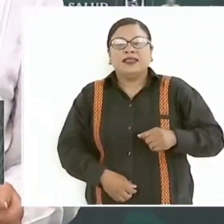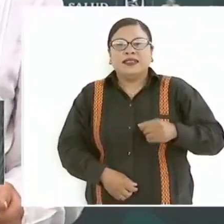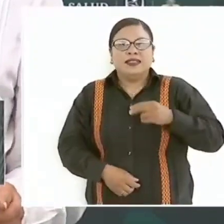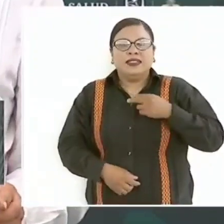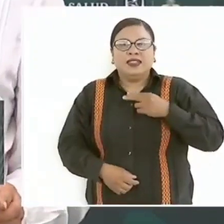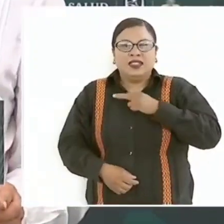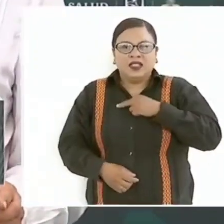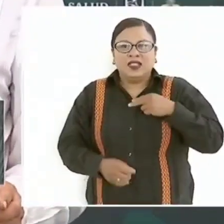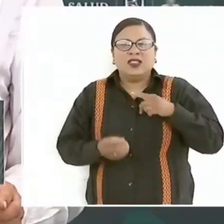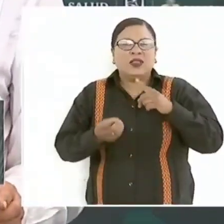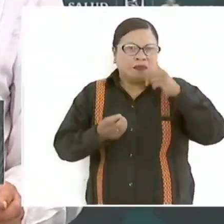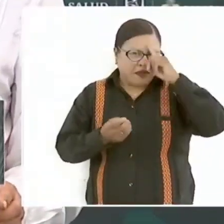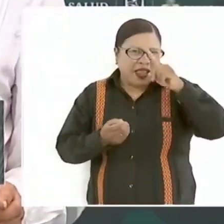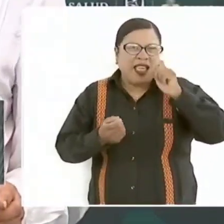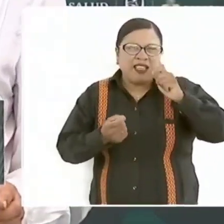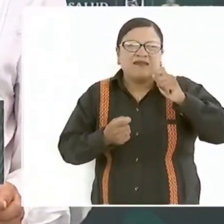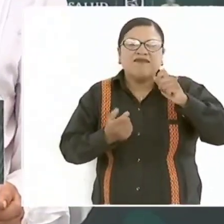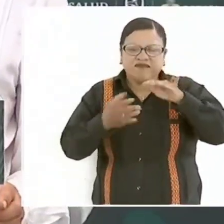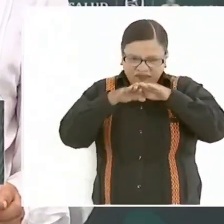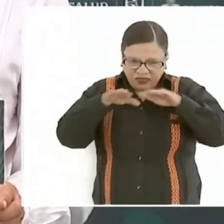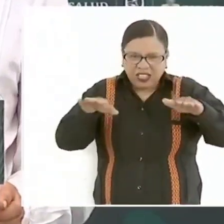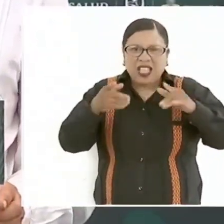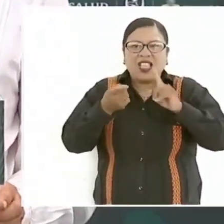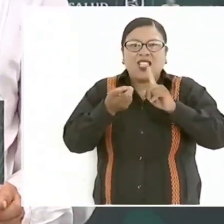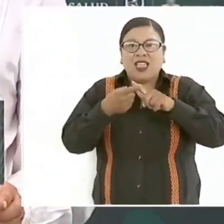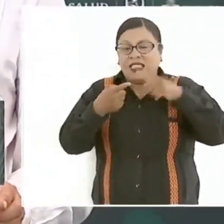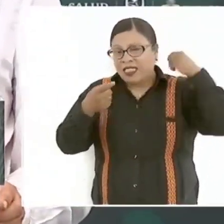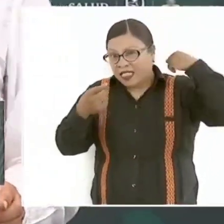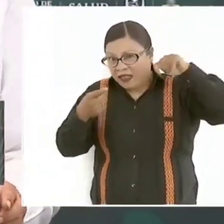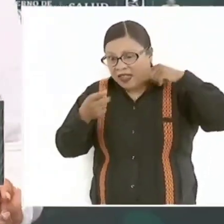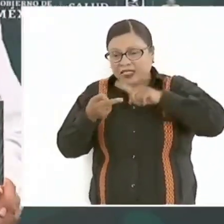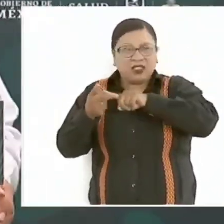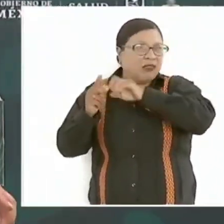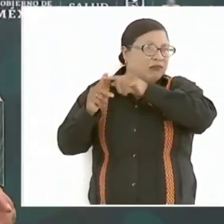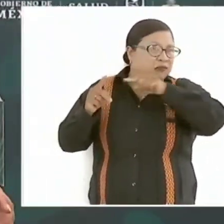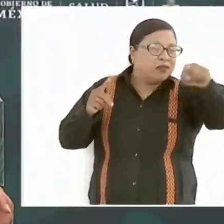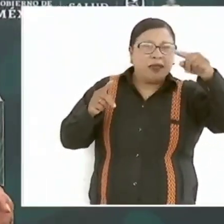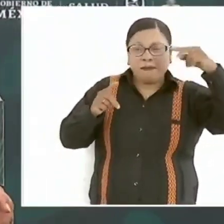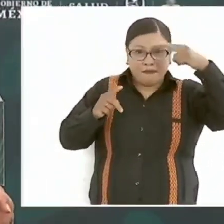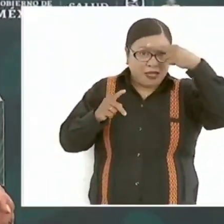en el éxodo por la democracia desde Tabasco a México, allá